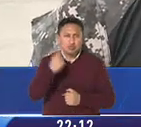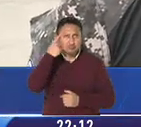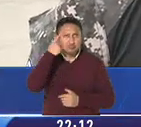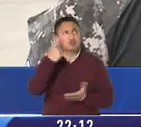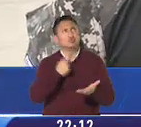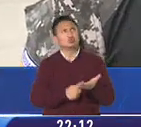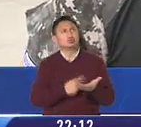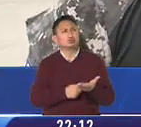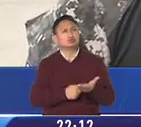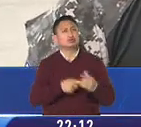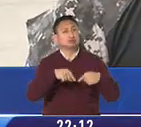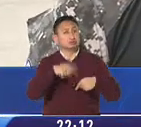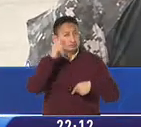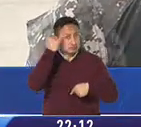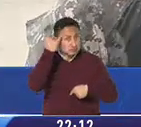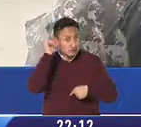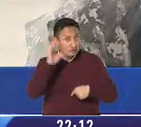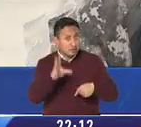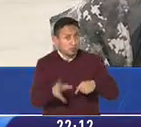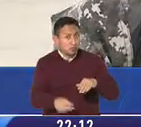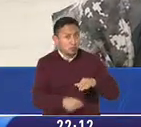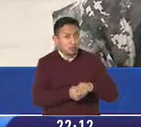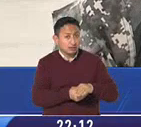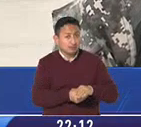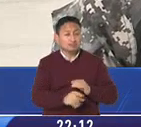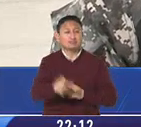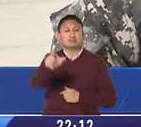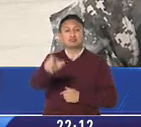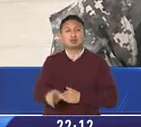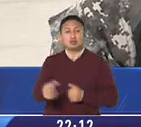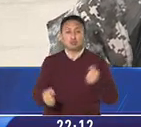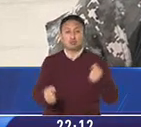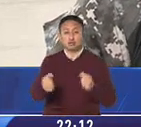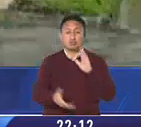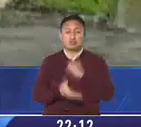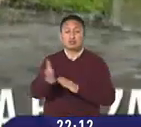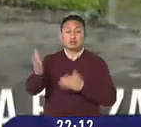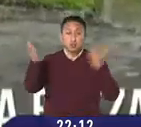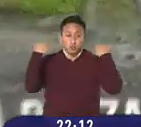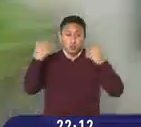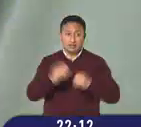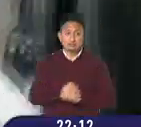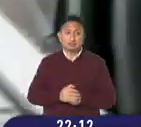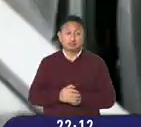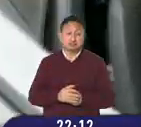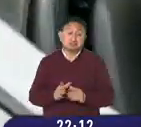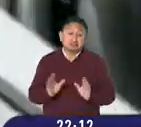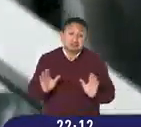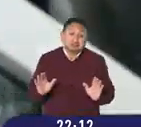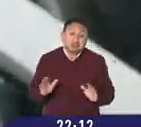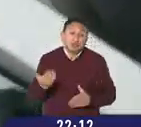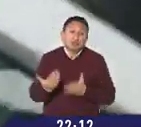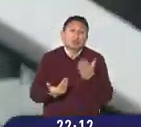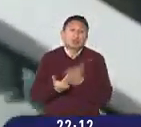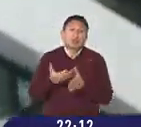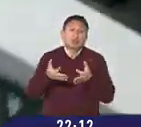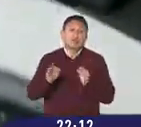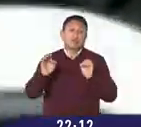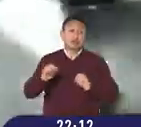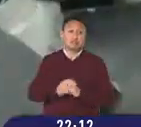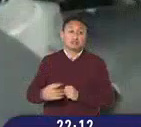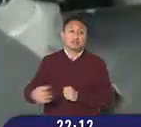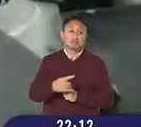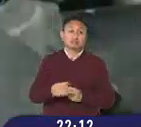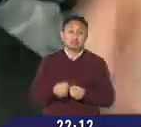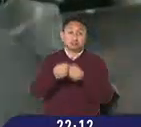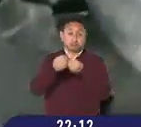de transportar la sustancia ilícita. El detenido manifestó que iba a Guayaquil. Podría ser una modalidad con la que buscan evitar la pérdida